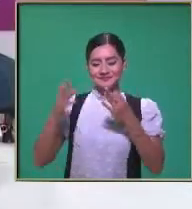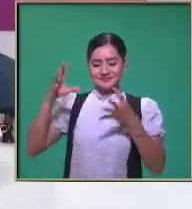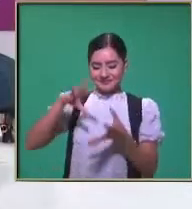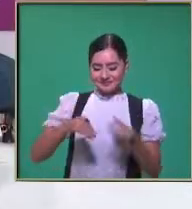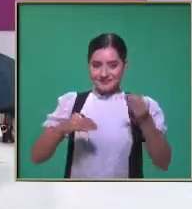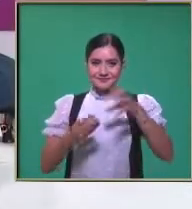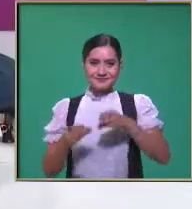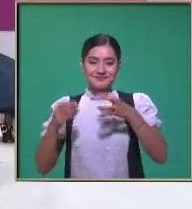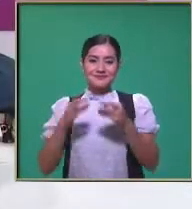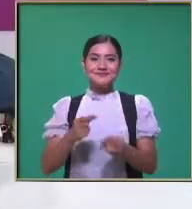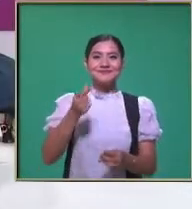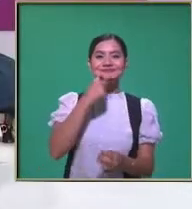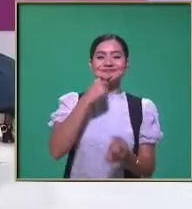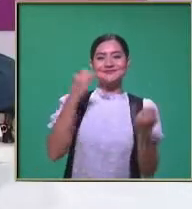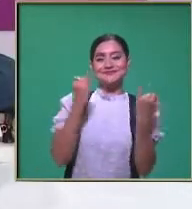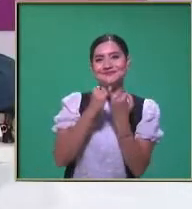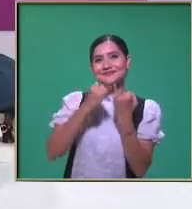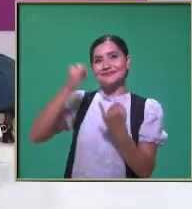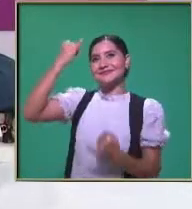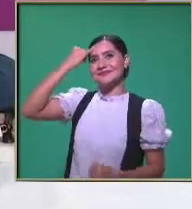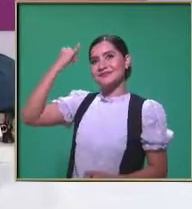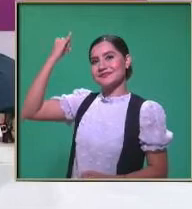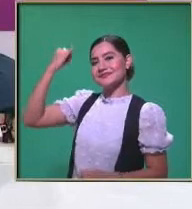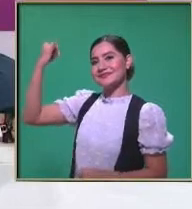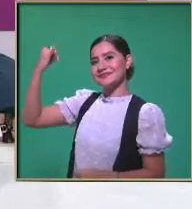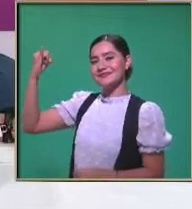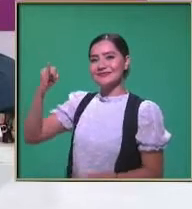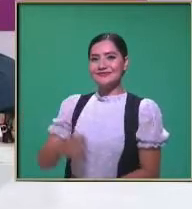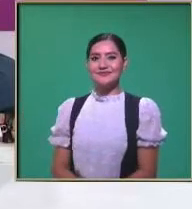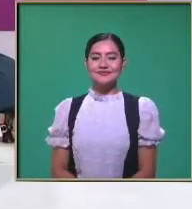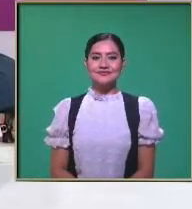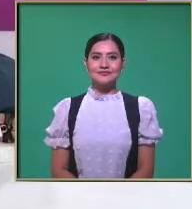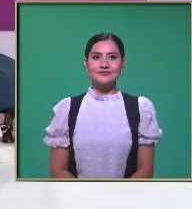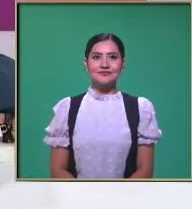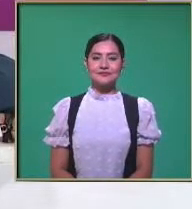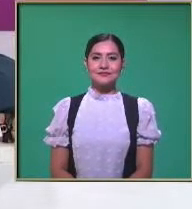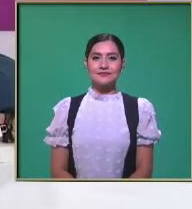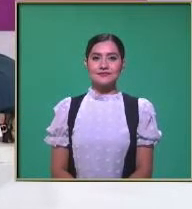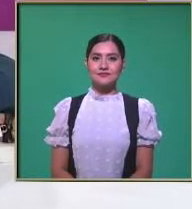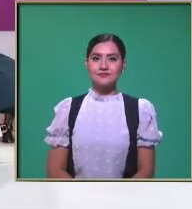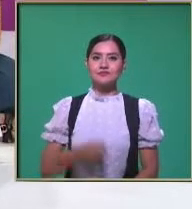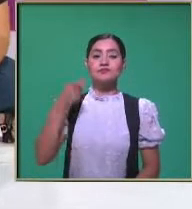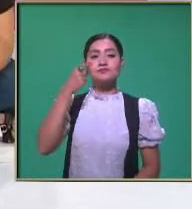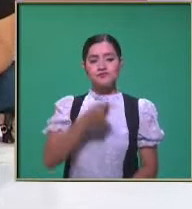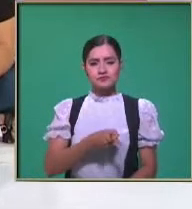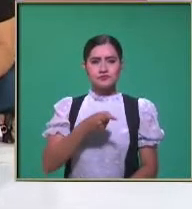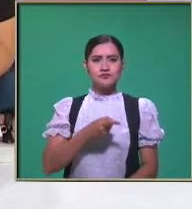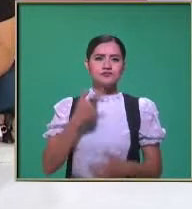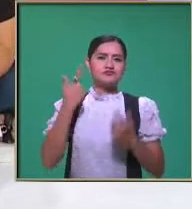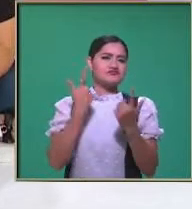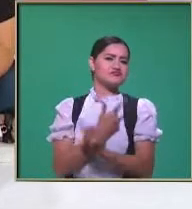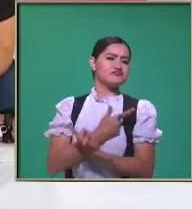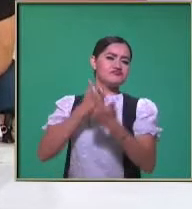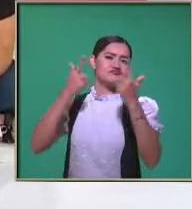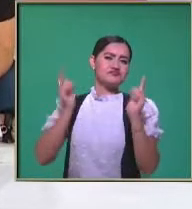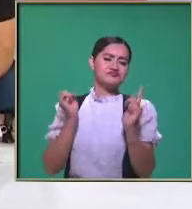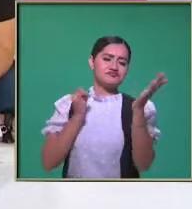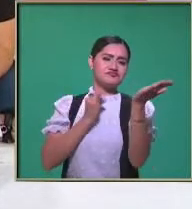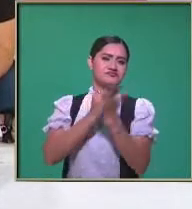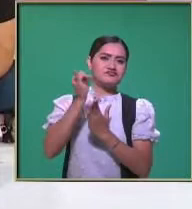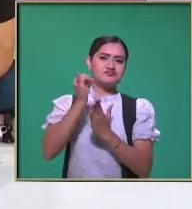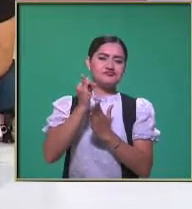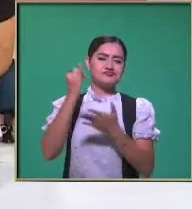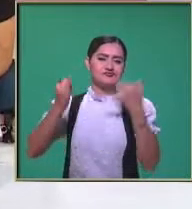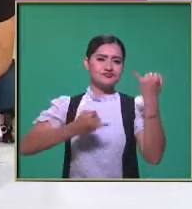Los niños libremente con su imaginación, nosotros no necesitamos decir nada más. Ellos libremente, por ejemplo, platicábamos,